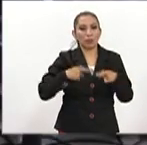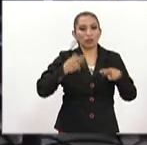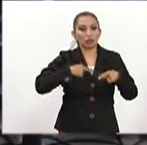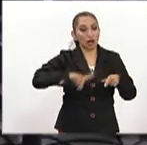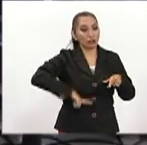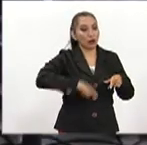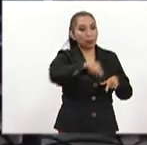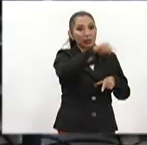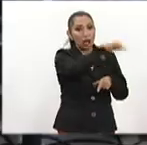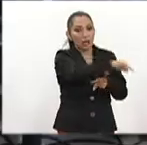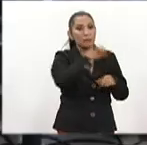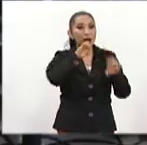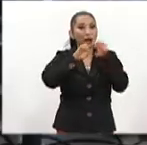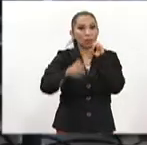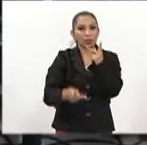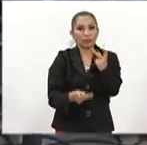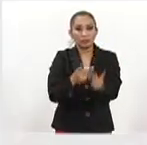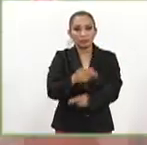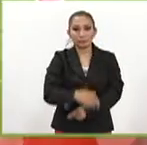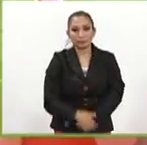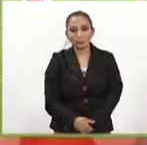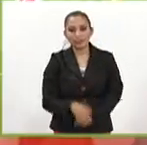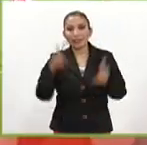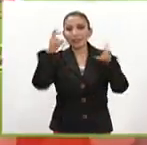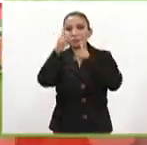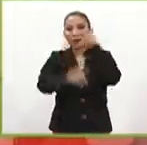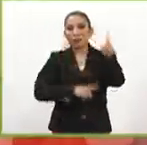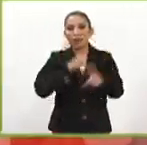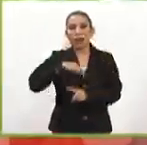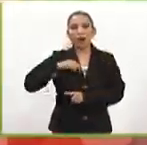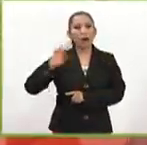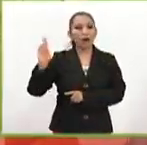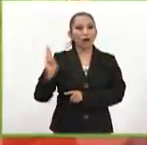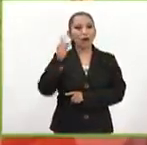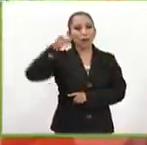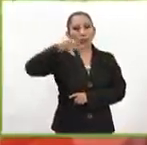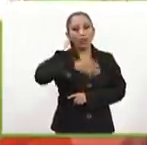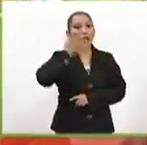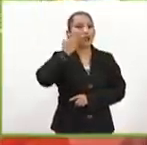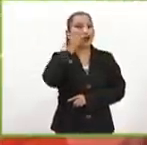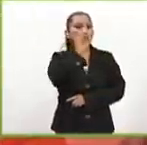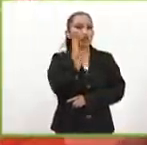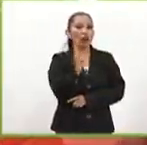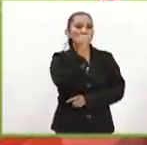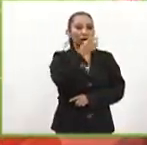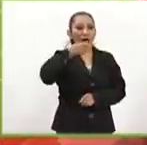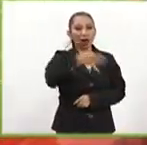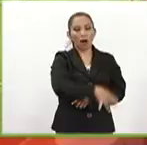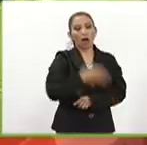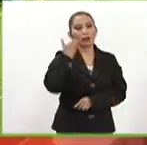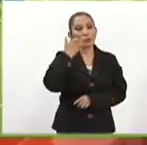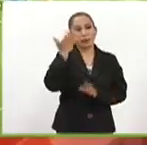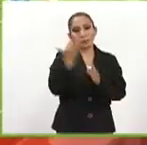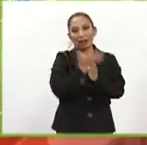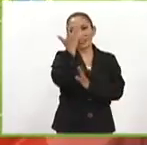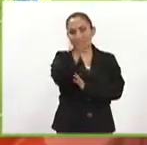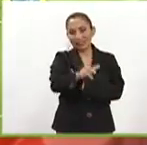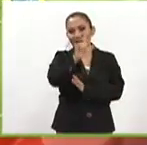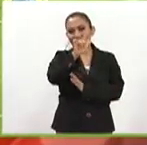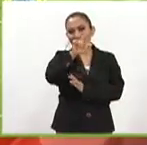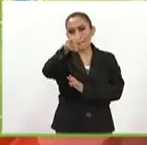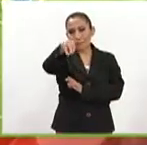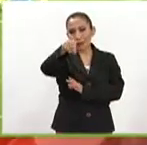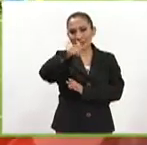funcionarios gubernamentales y periodistas. Y en los deportes, Pumas derrotó a León 2-0 en encuentro de la jornada 10 en la